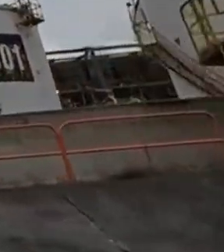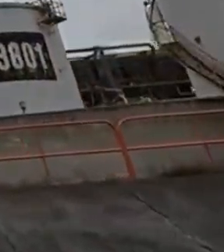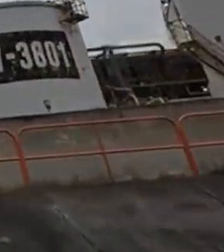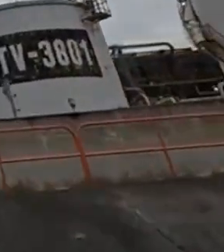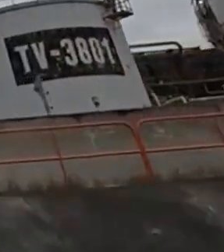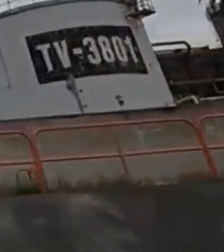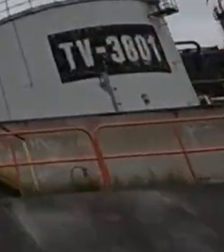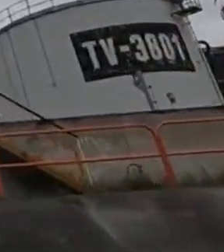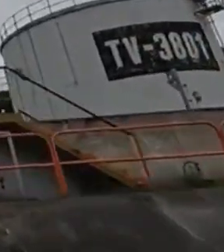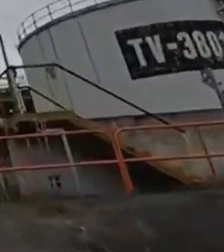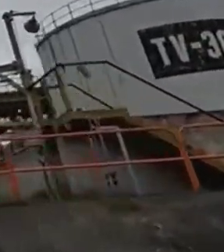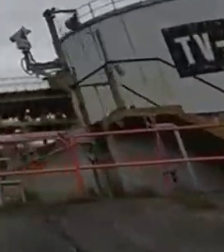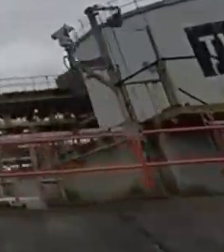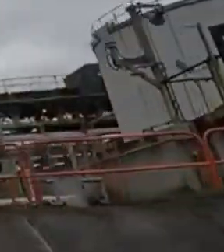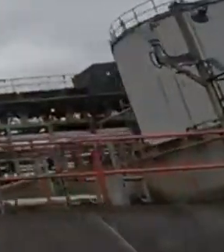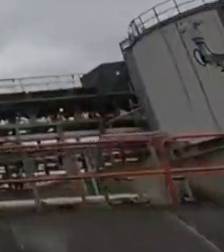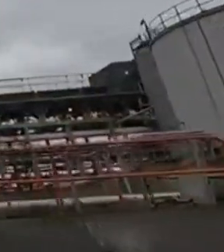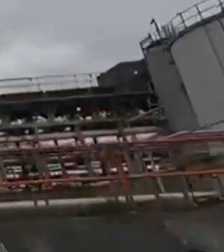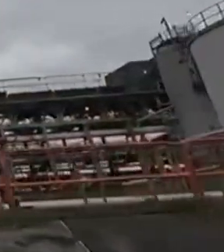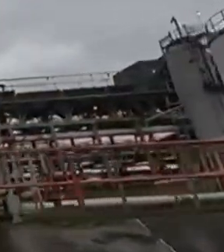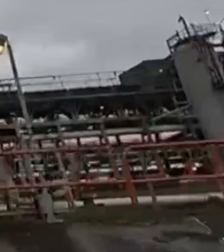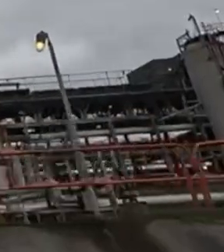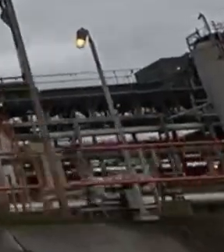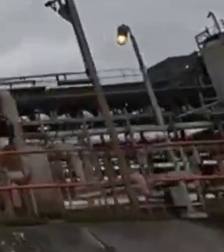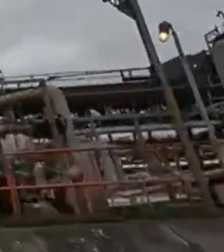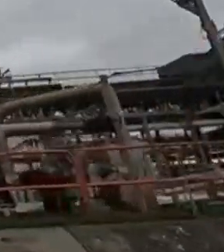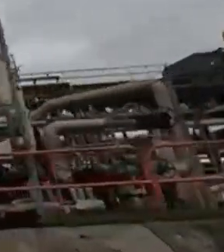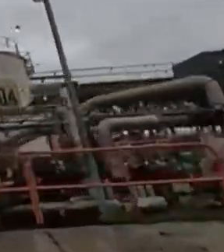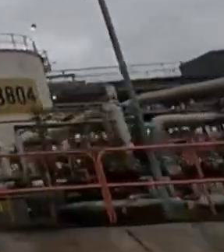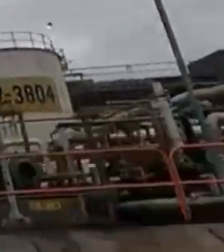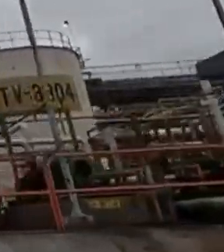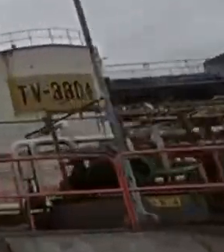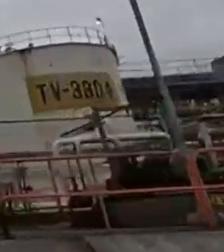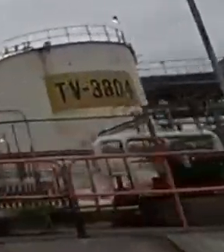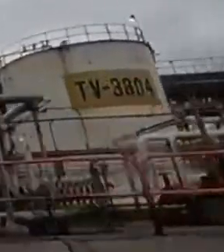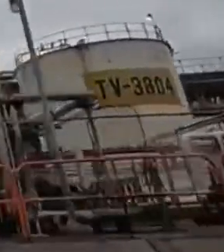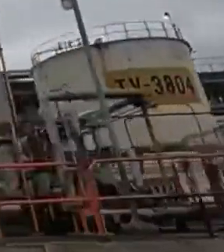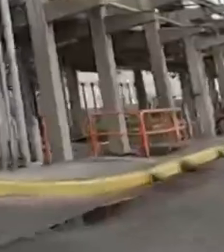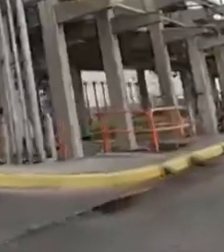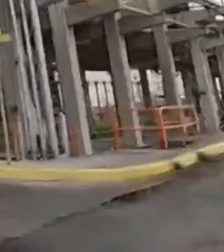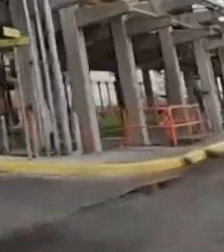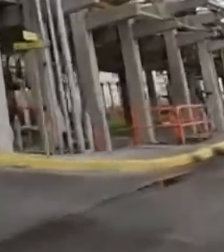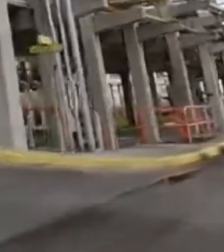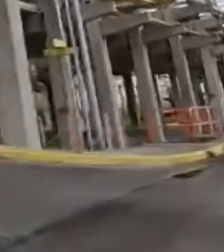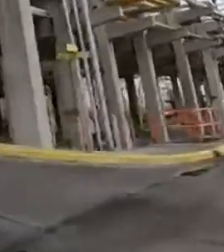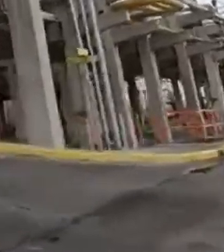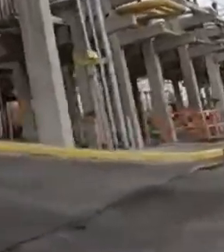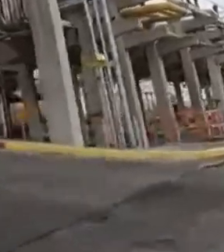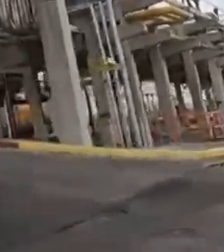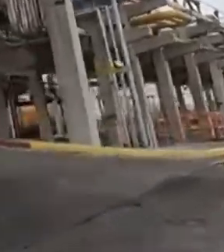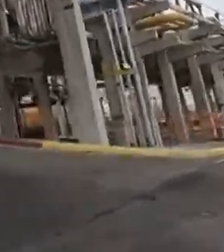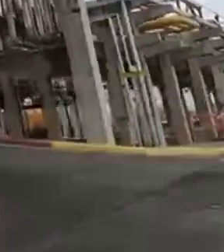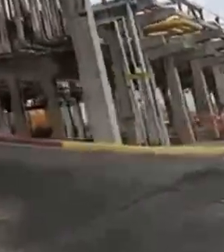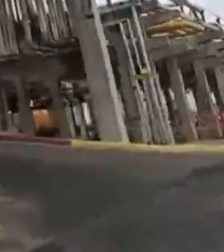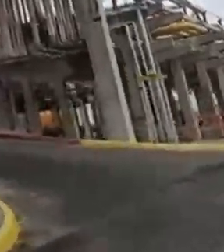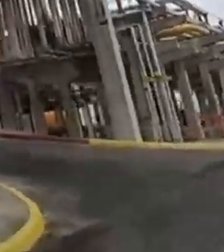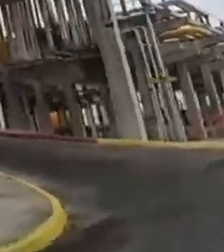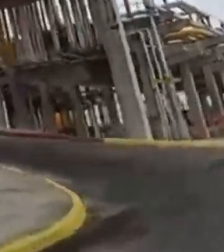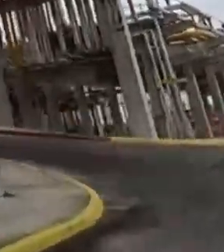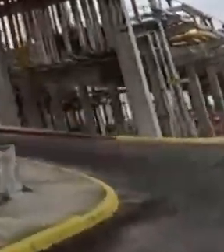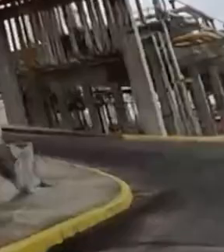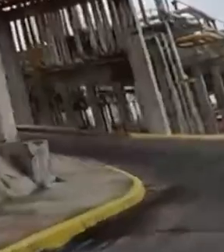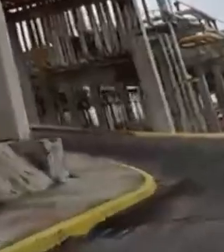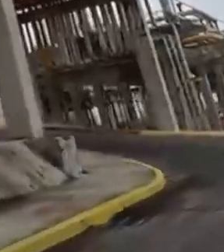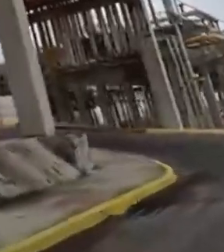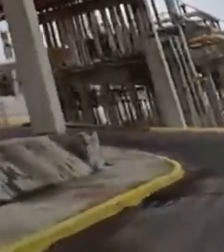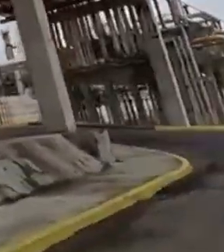con la agencia de cooperación internacional de Japón y la empresa Adaptex el objetivo es incrementar la eficiencia